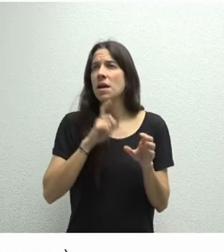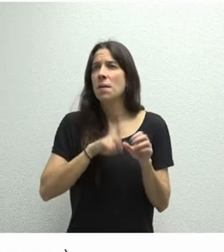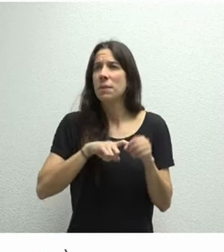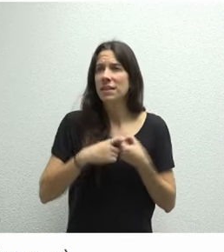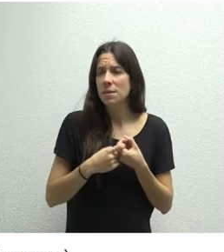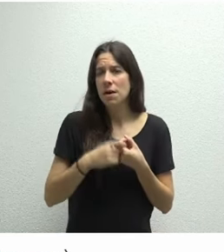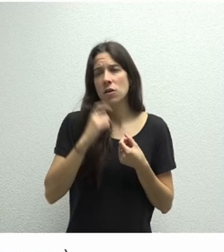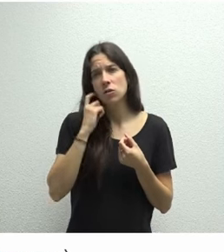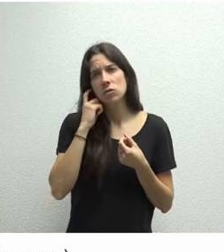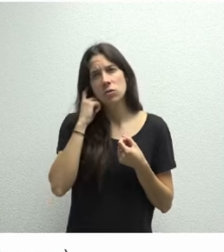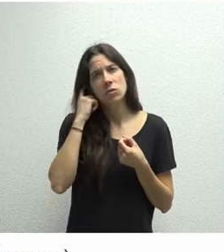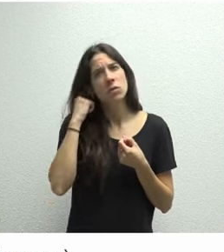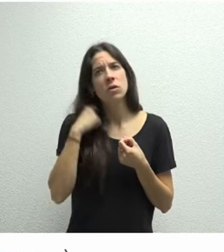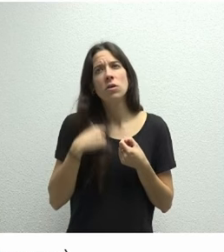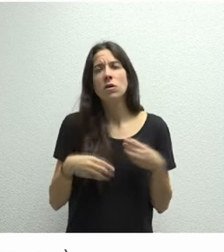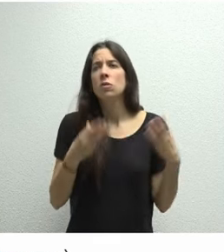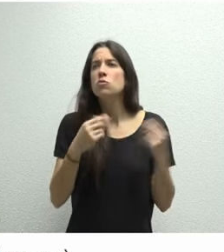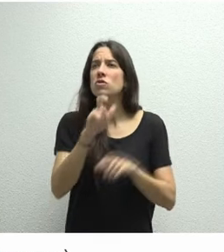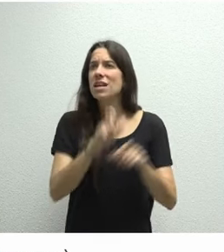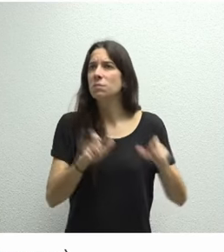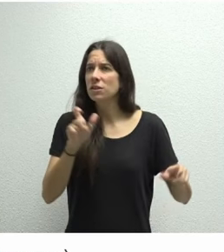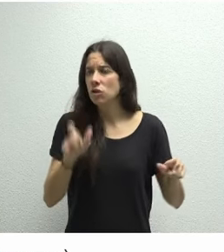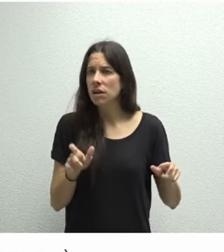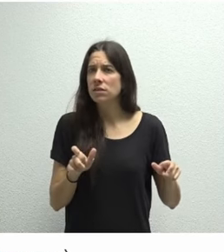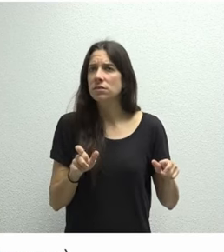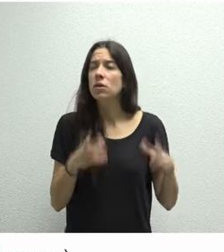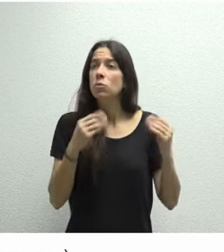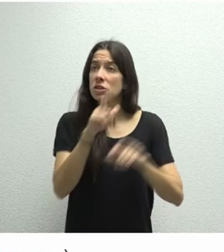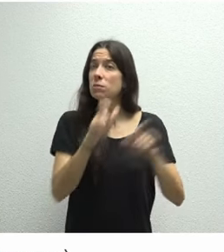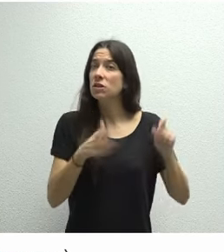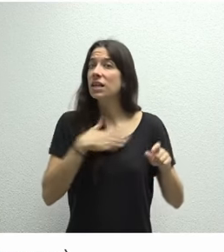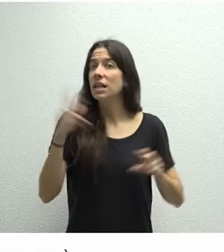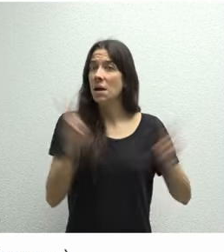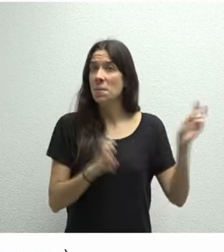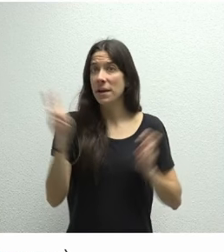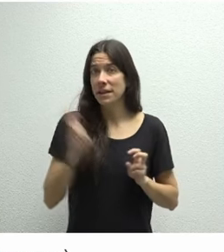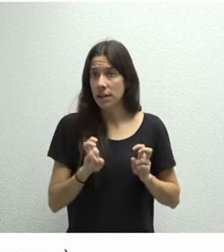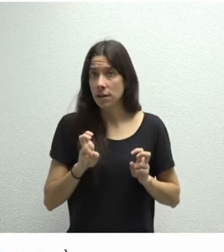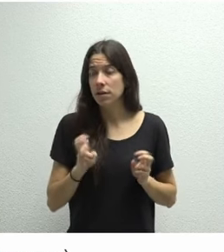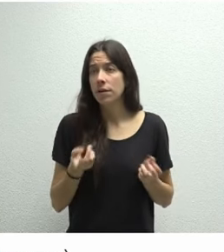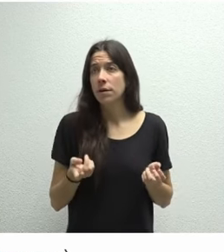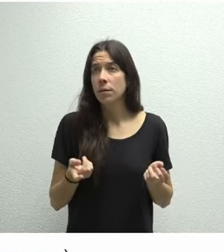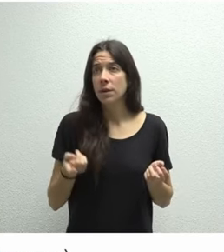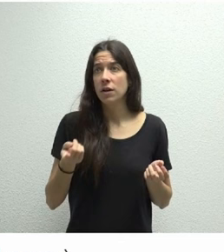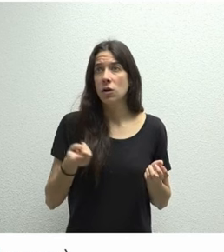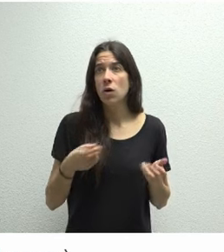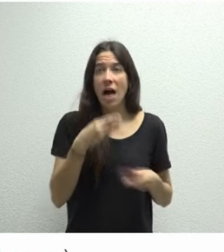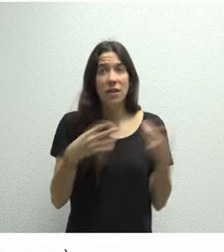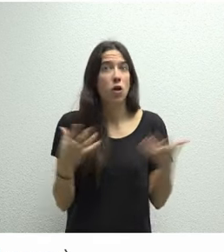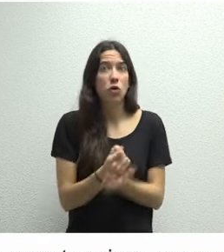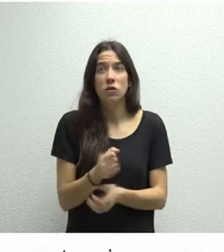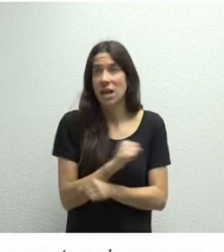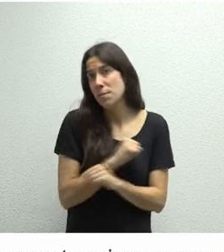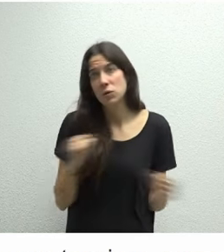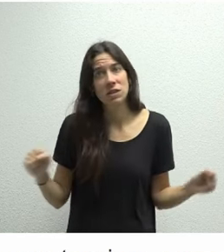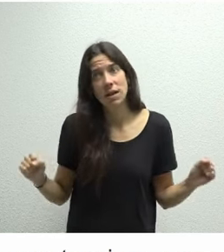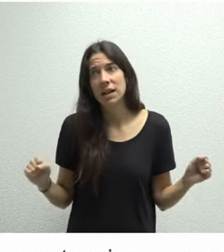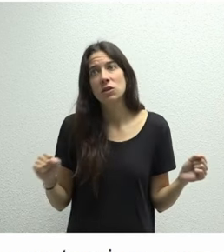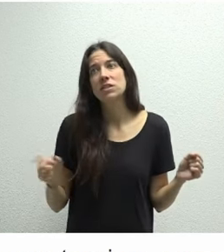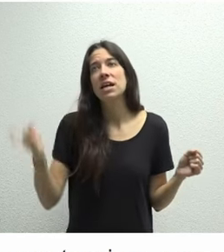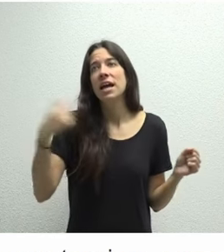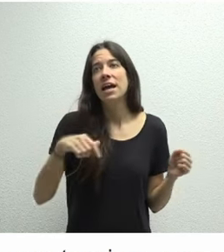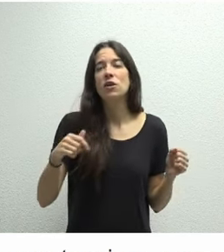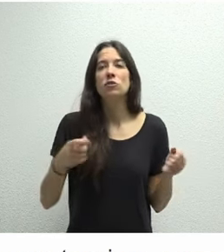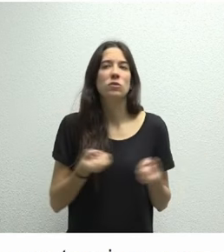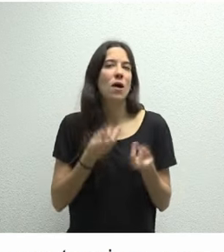muchas personas muchas de ellas querían estar aquí no podíamos hacerlo todos Entonces nos han dejado unos